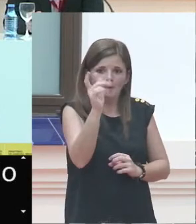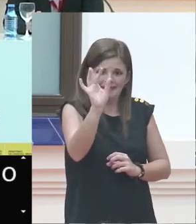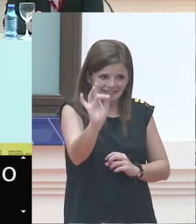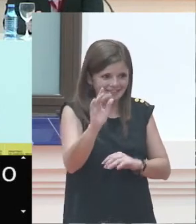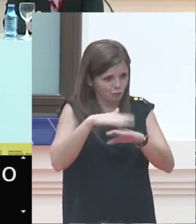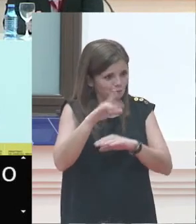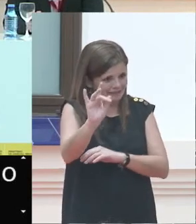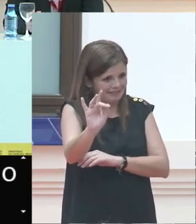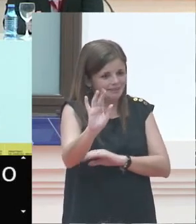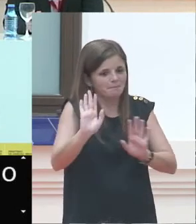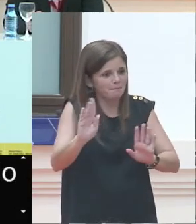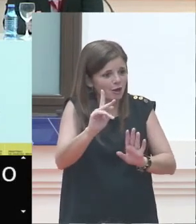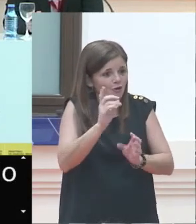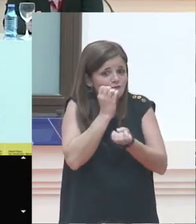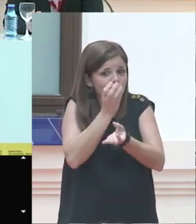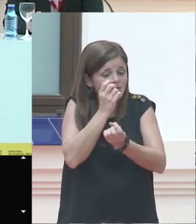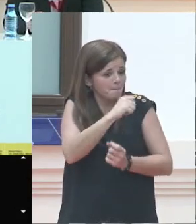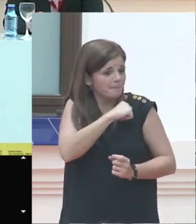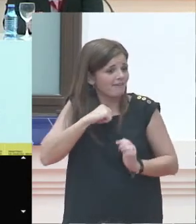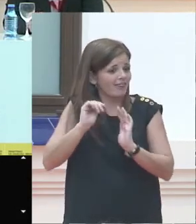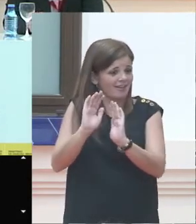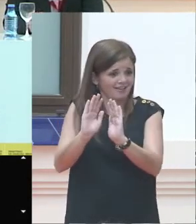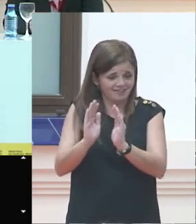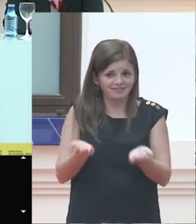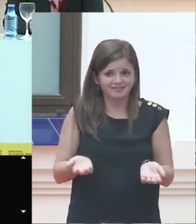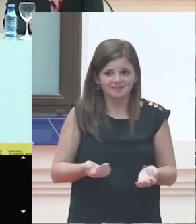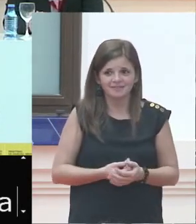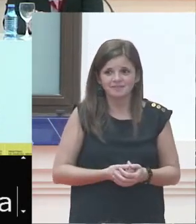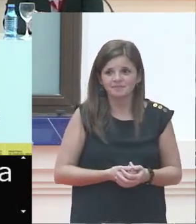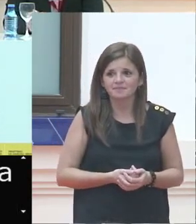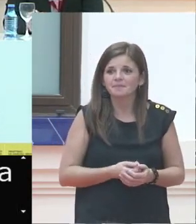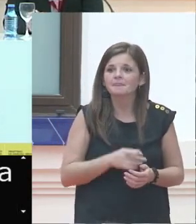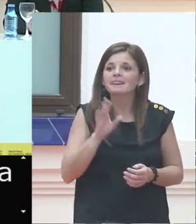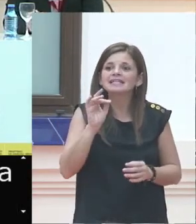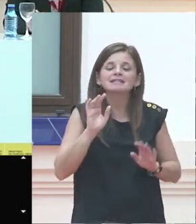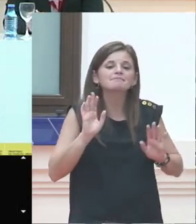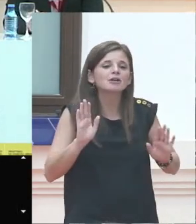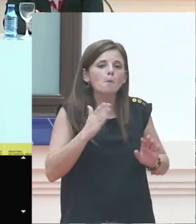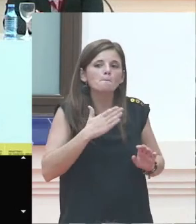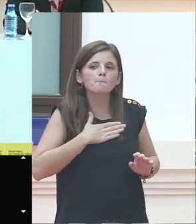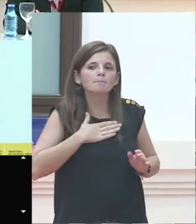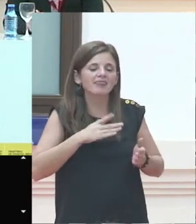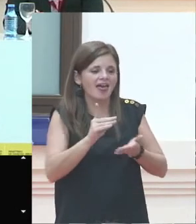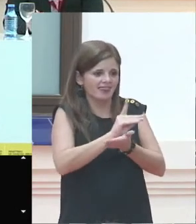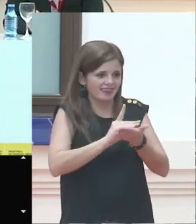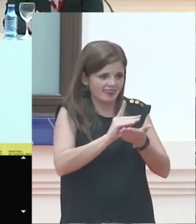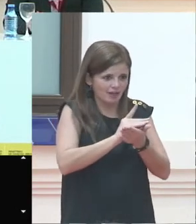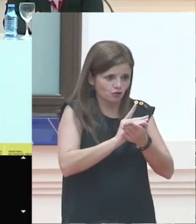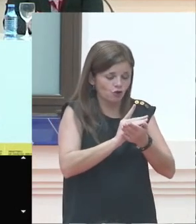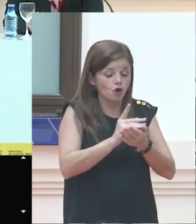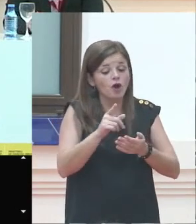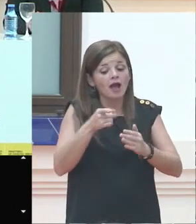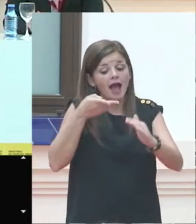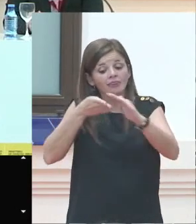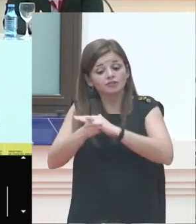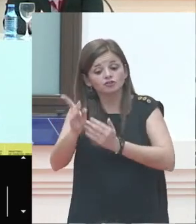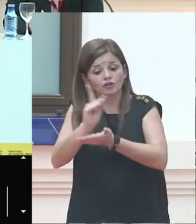teléfono, y realmente se ha hecho pública. Por mucho que hubiera robado el teléfono, a fin de cuentas es